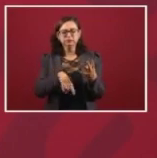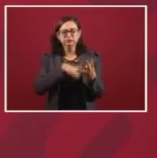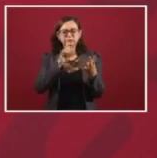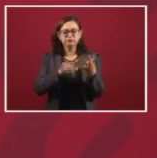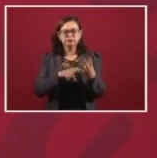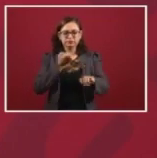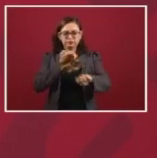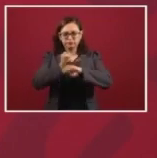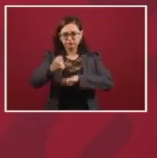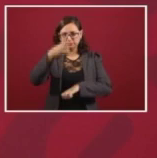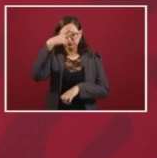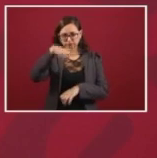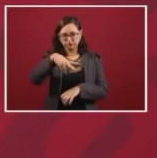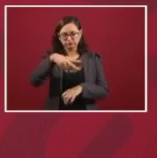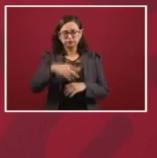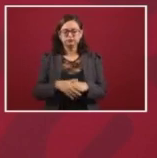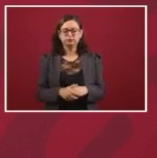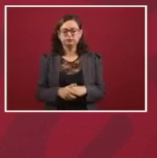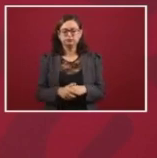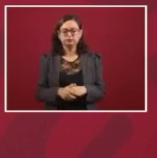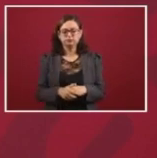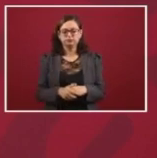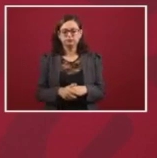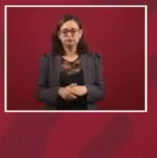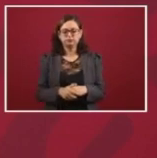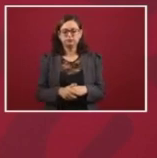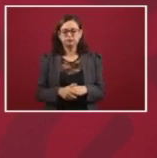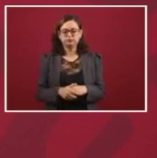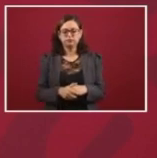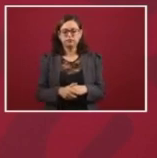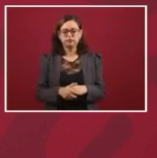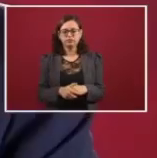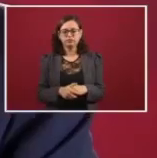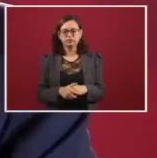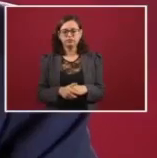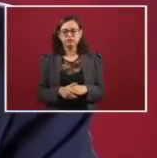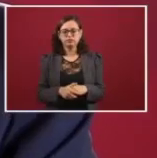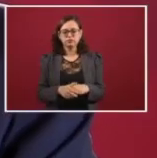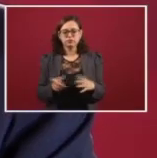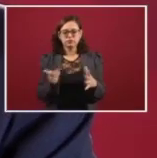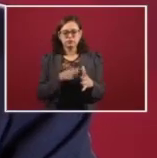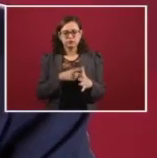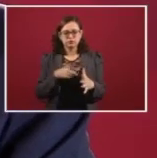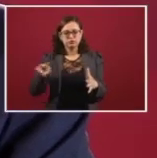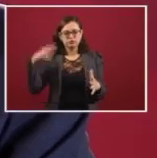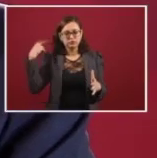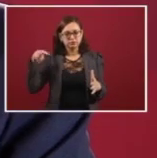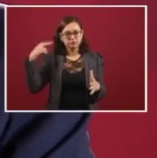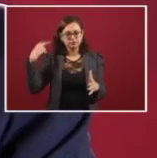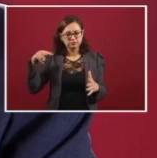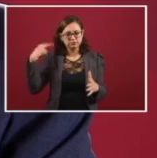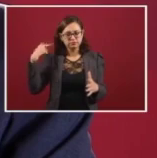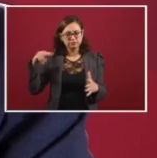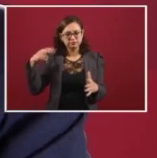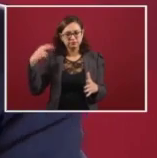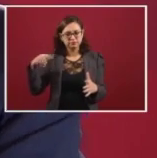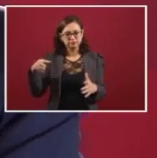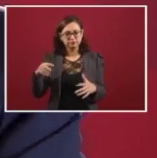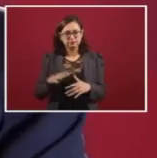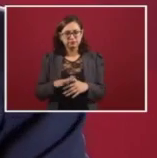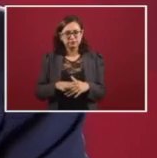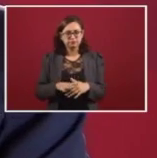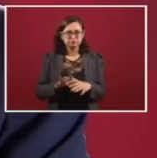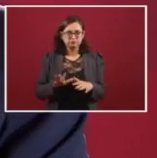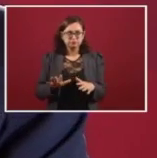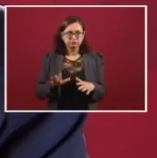Estado de México, Veracruz, Hasta ahí me